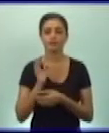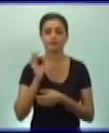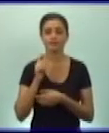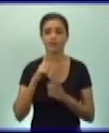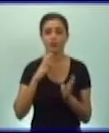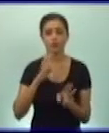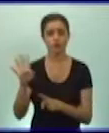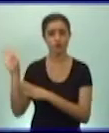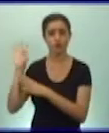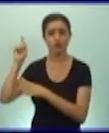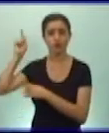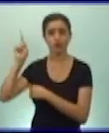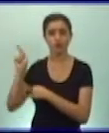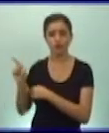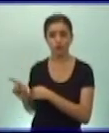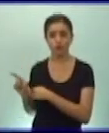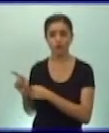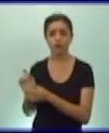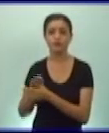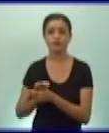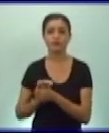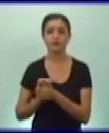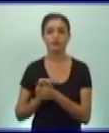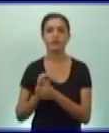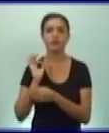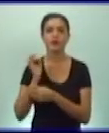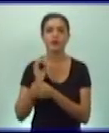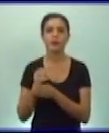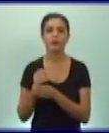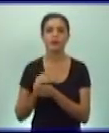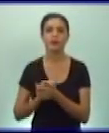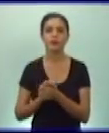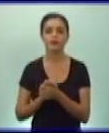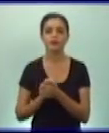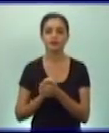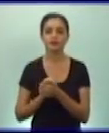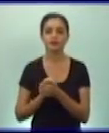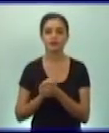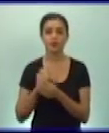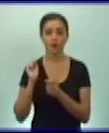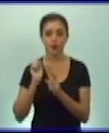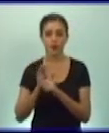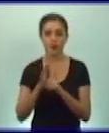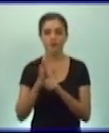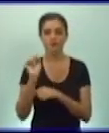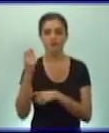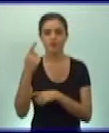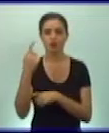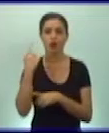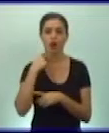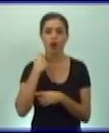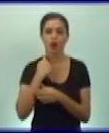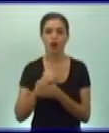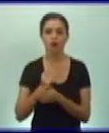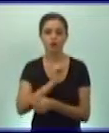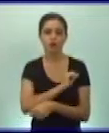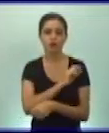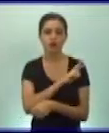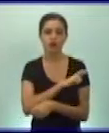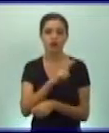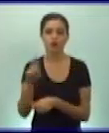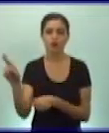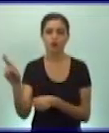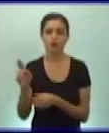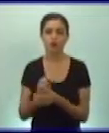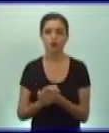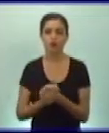incremento de la tasa bruta de natalidad en los primeros años de la revolución, siendo la década del 60